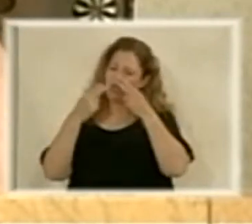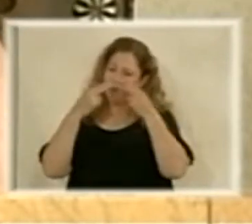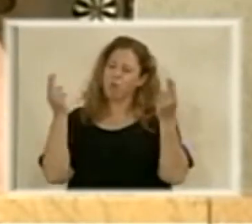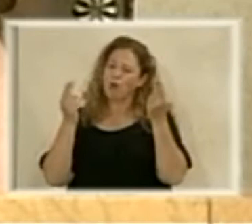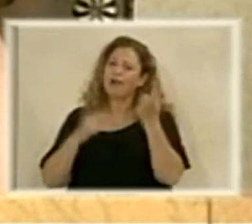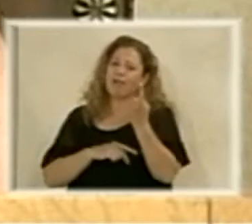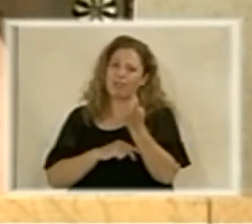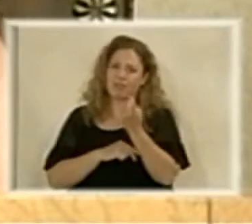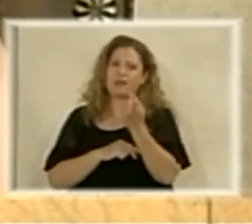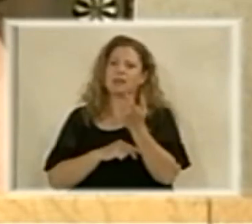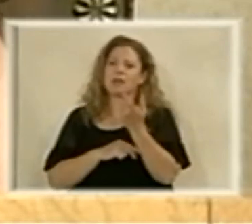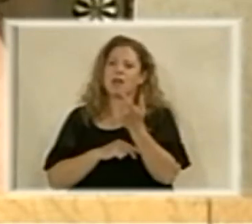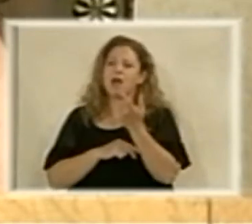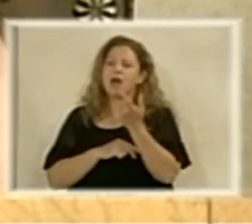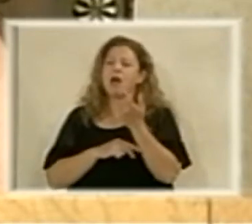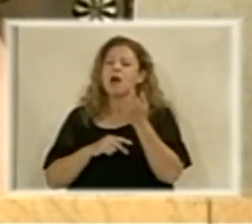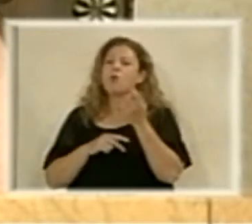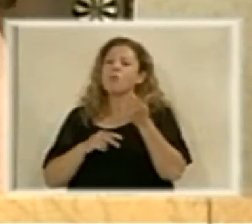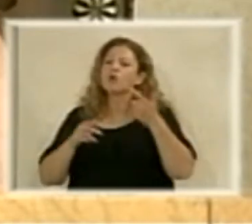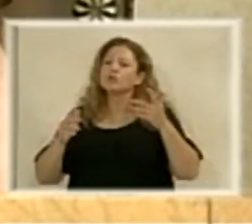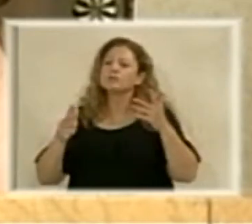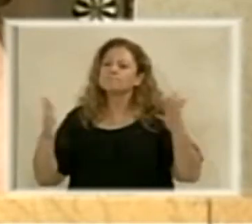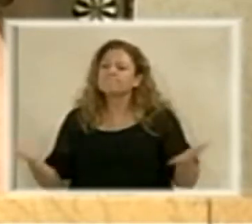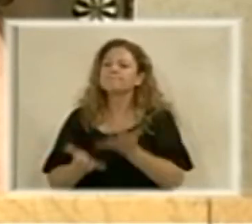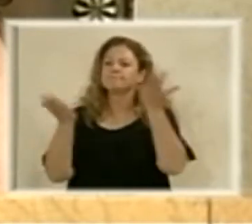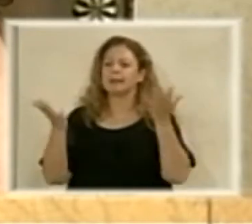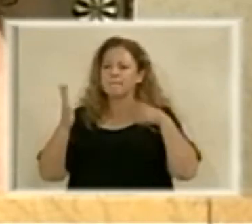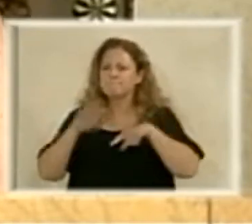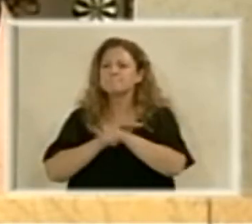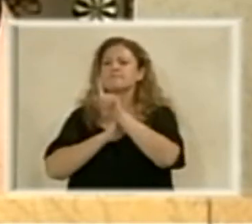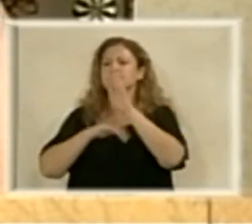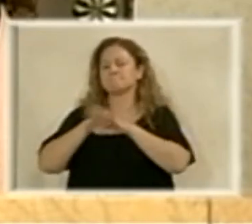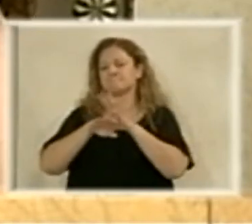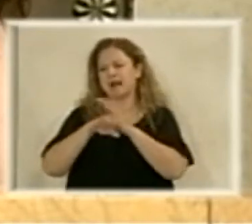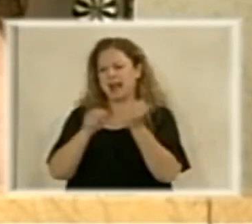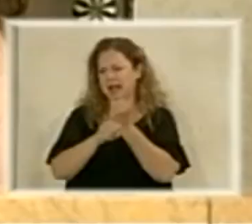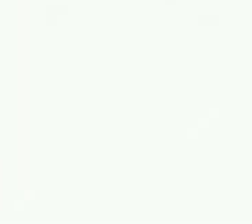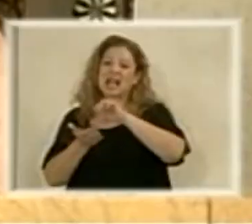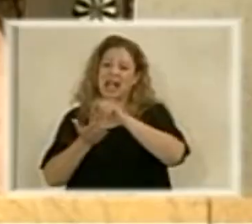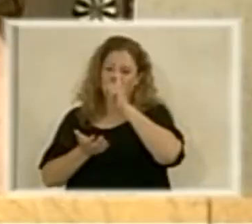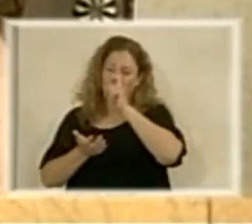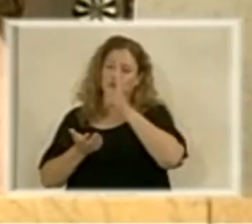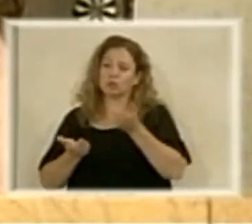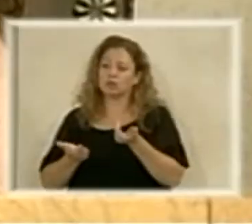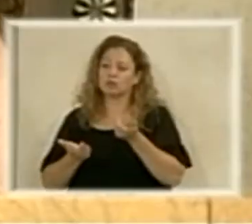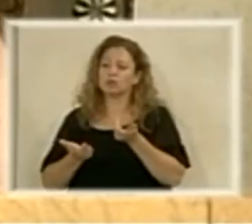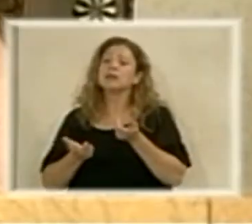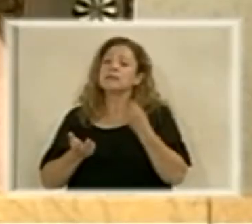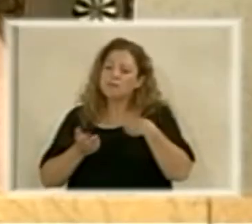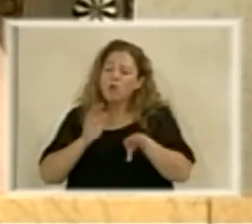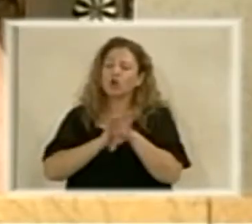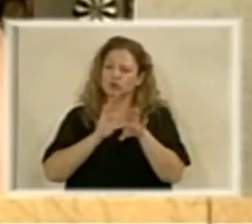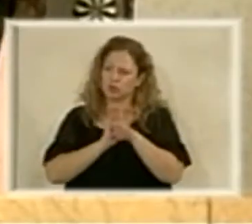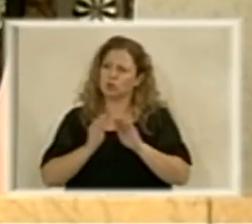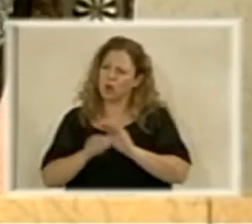pequeñas bonificaciones o impulsos para seguir generando empleo y en un sector tan importante como el turismo. Nosotros seguimos manteniendo estas políticas,